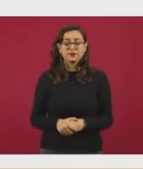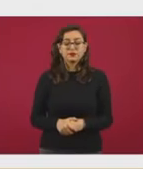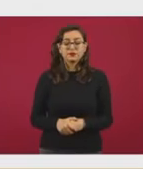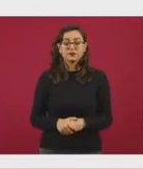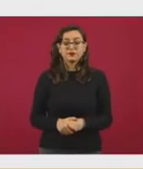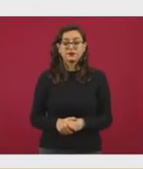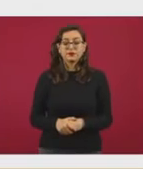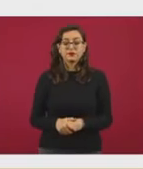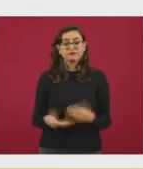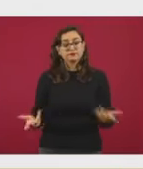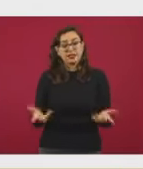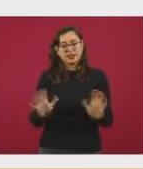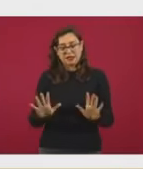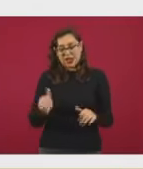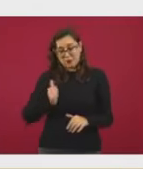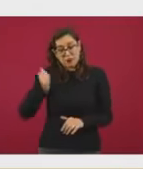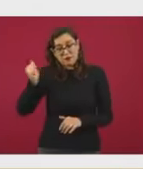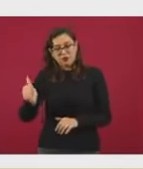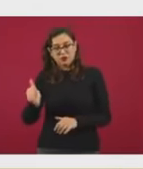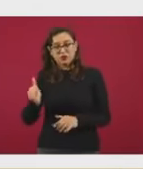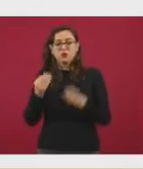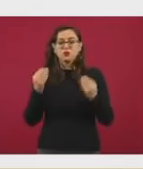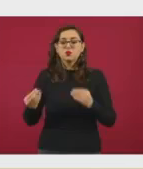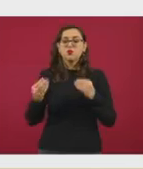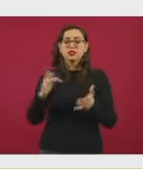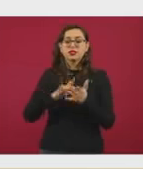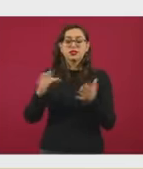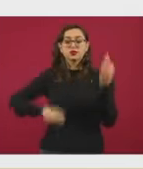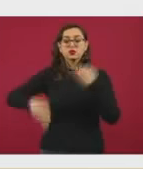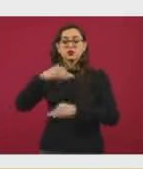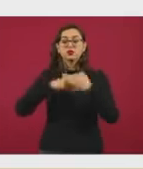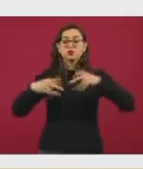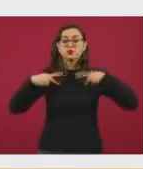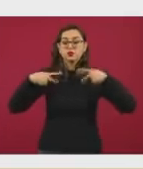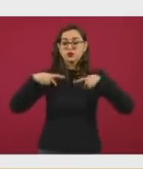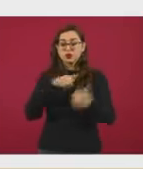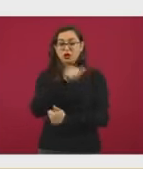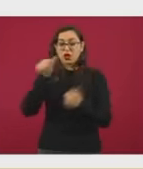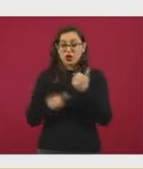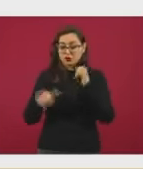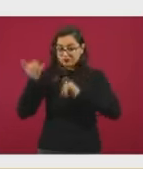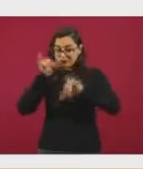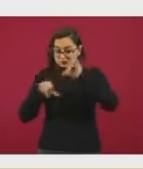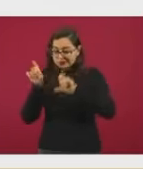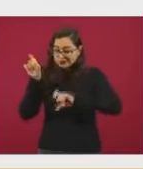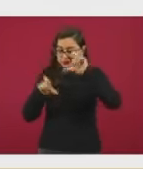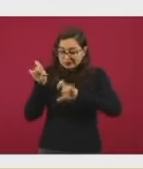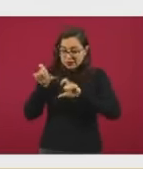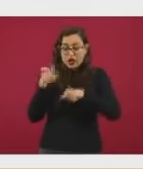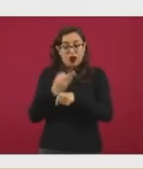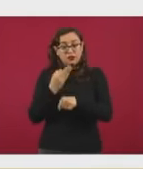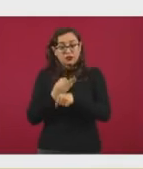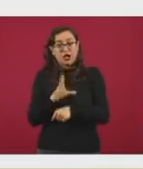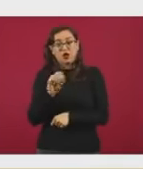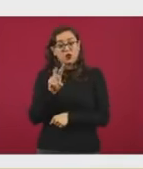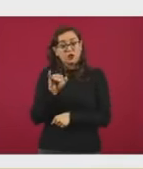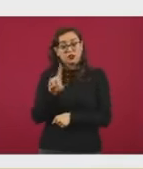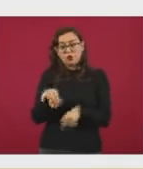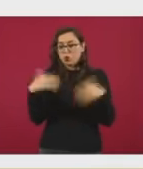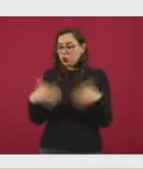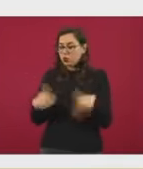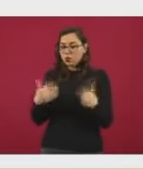paréntesis: agradecerle siempre a todo el personal de auxiliar de laboratorios clínicos y químicos clínicos, porque en COVID han estado también